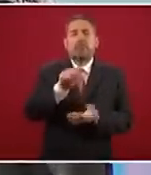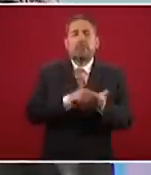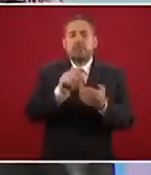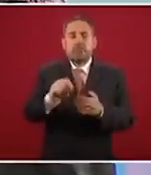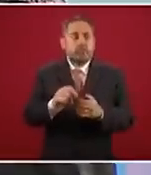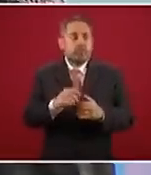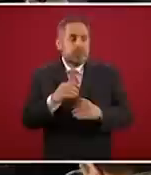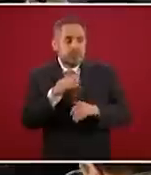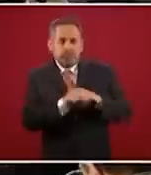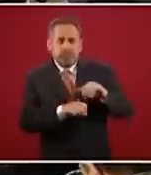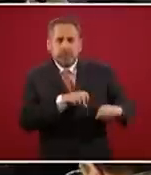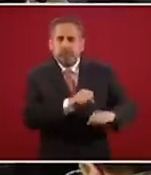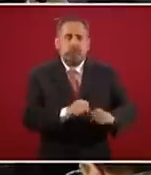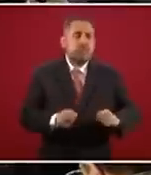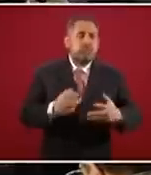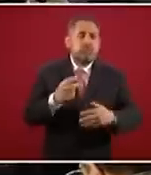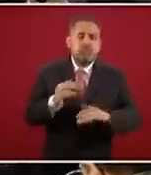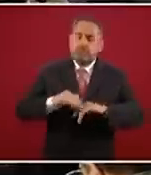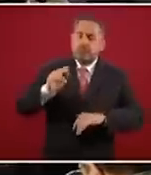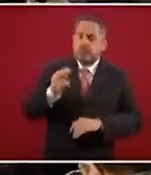25%.